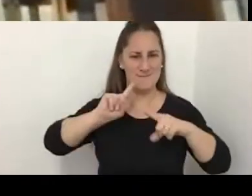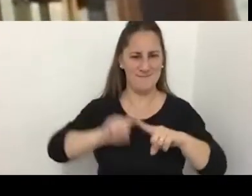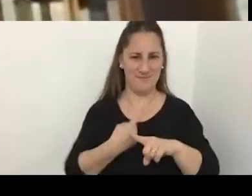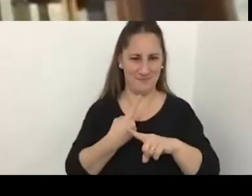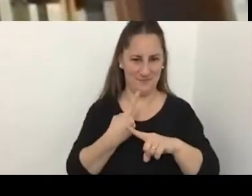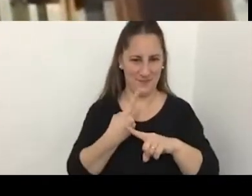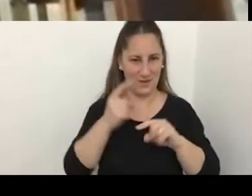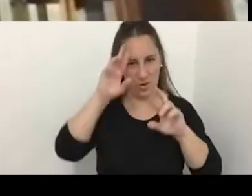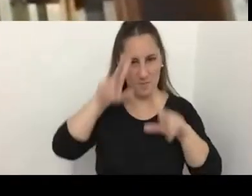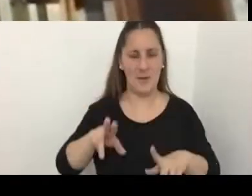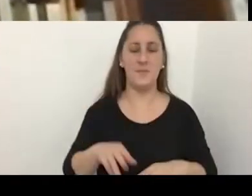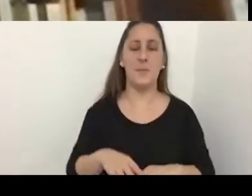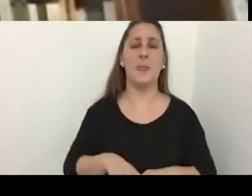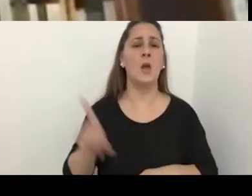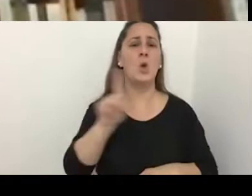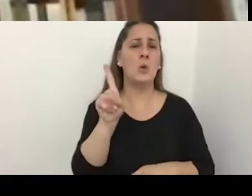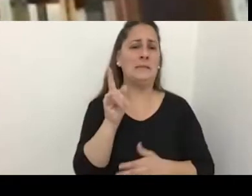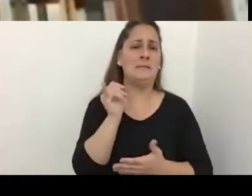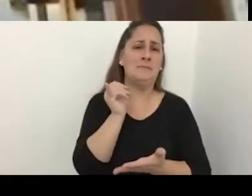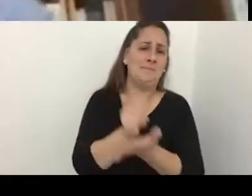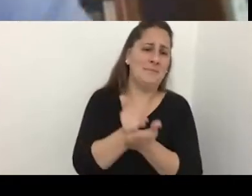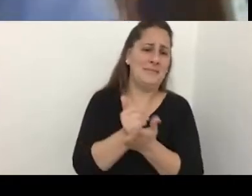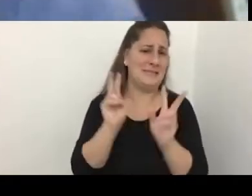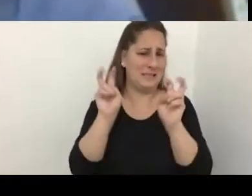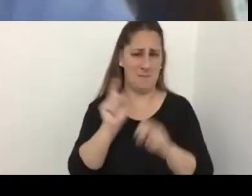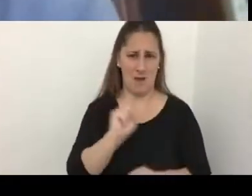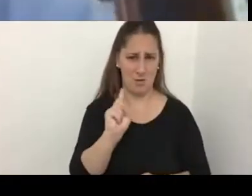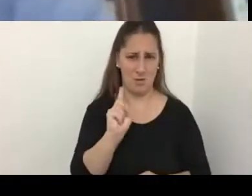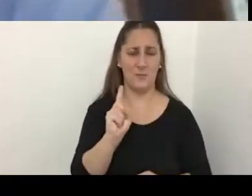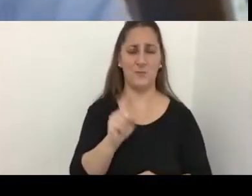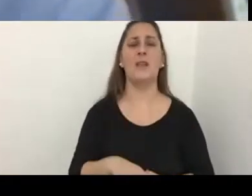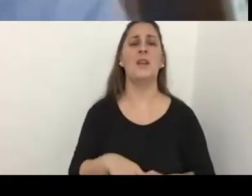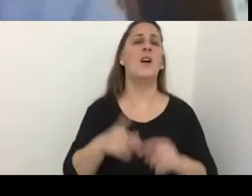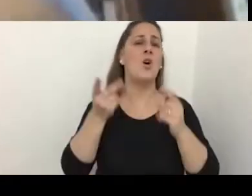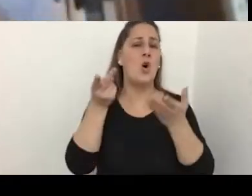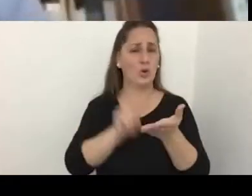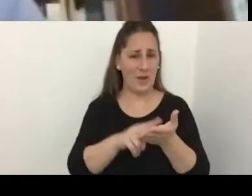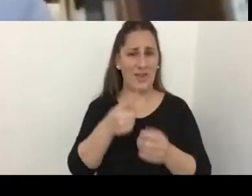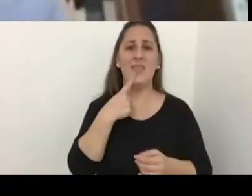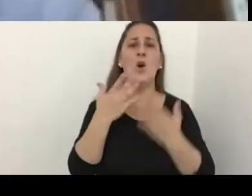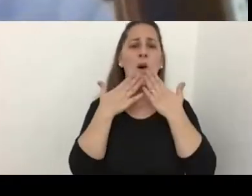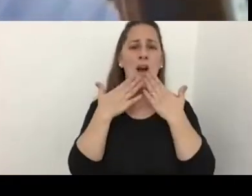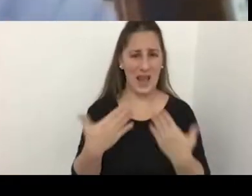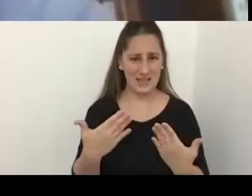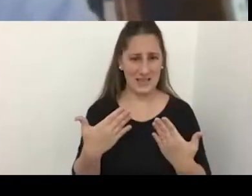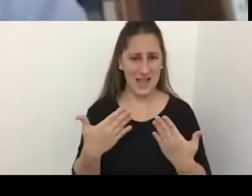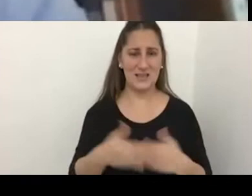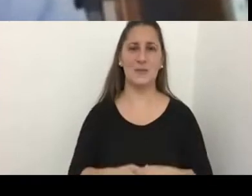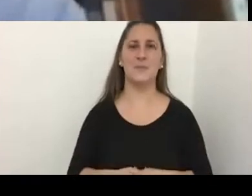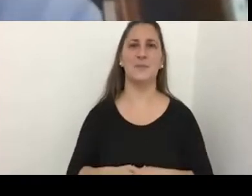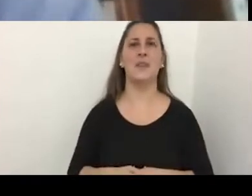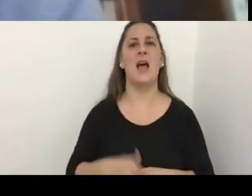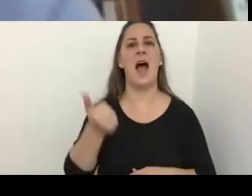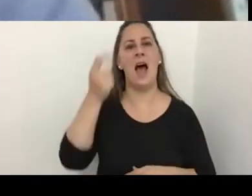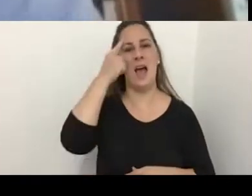Así que no es un tema menor. Y esto va a tener que, así que nuevamente felicitaciones a EFIP